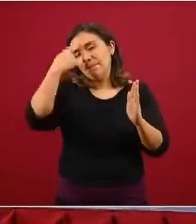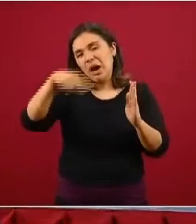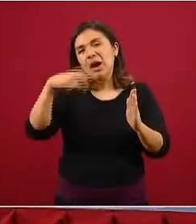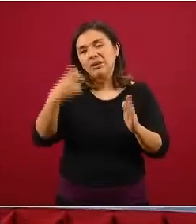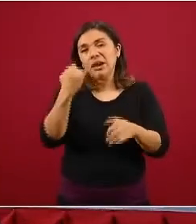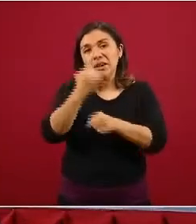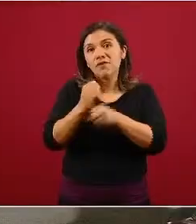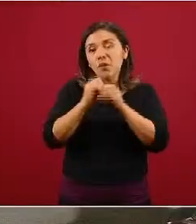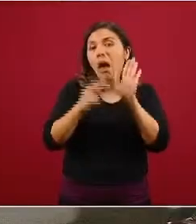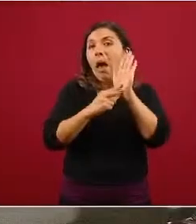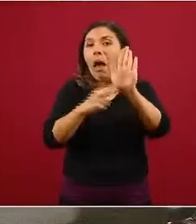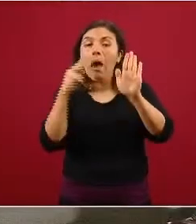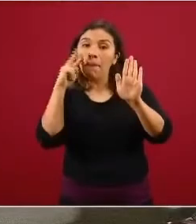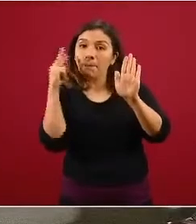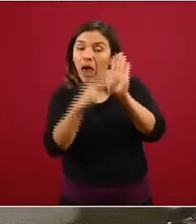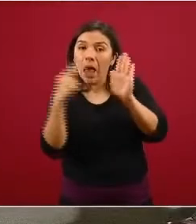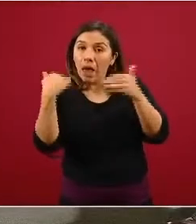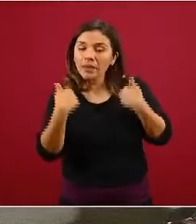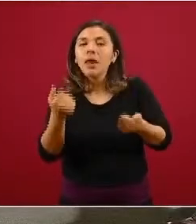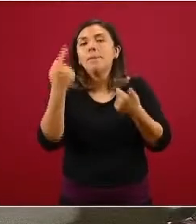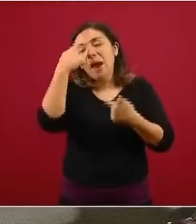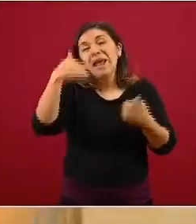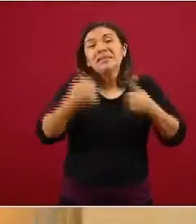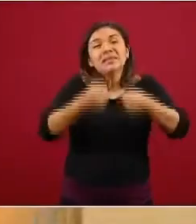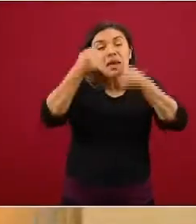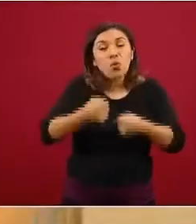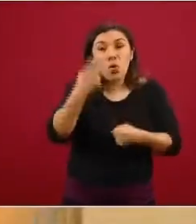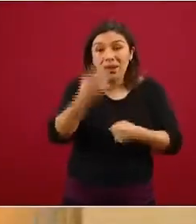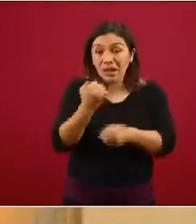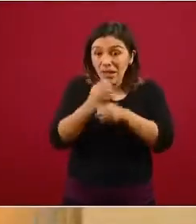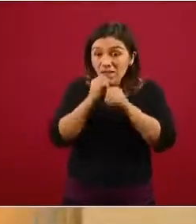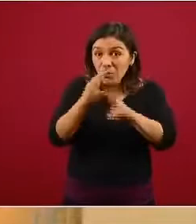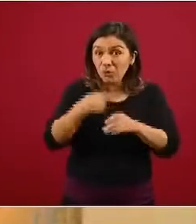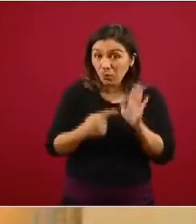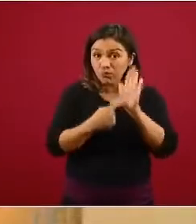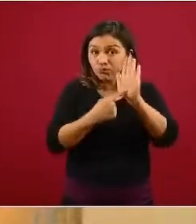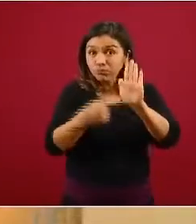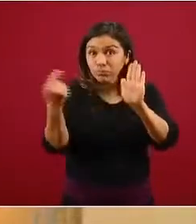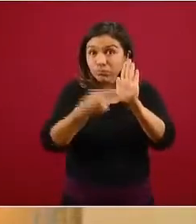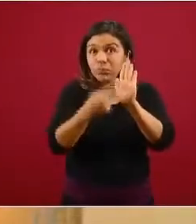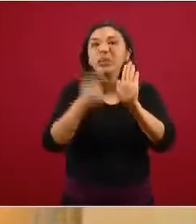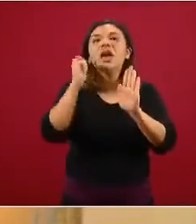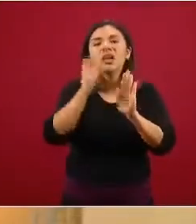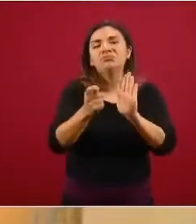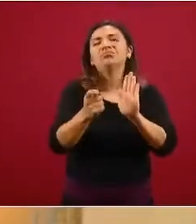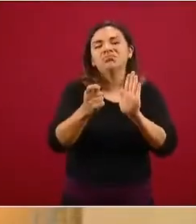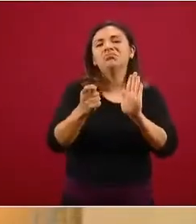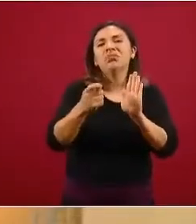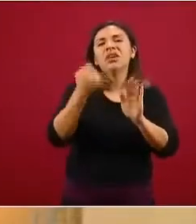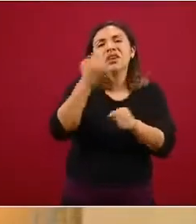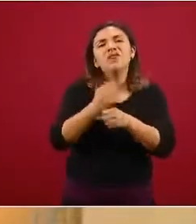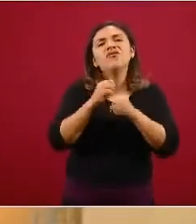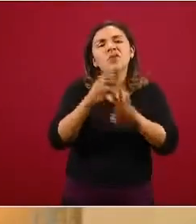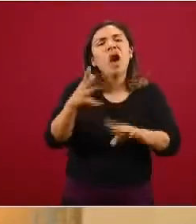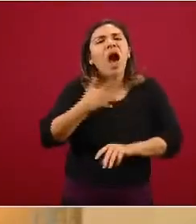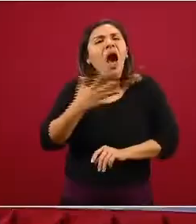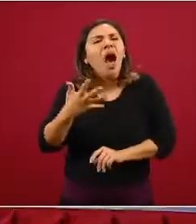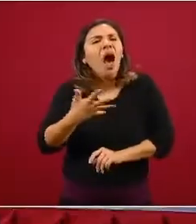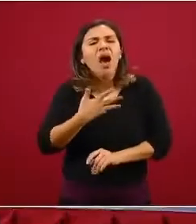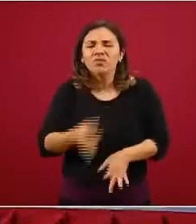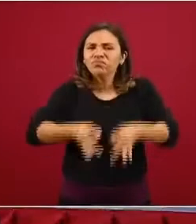retraso la información para estar seguros de que la información que se presenta es una información que va a